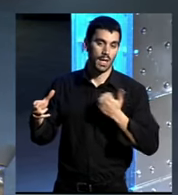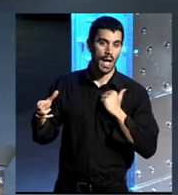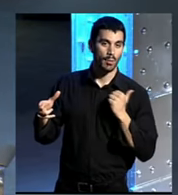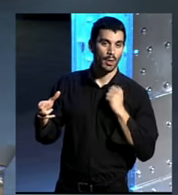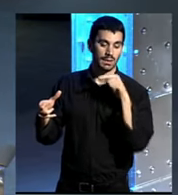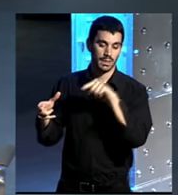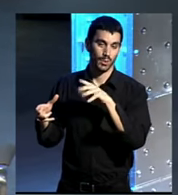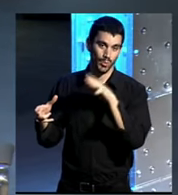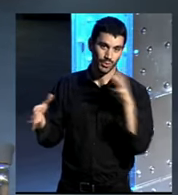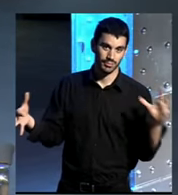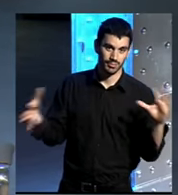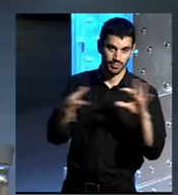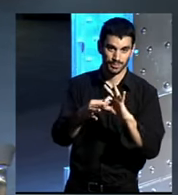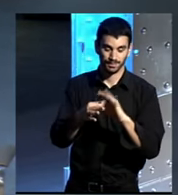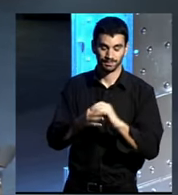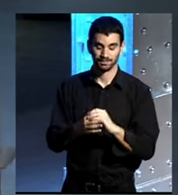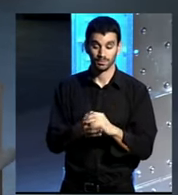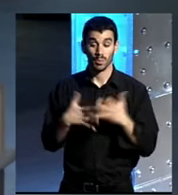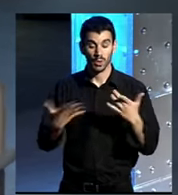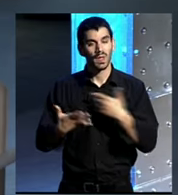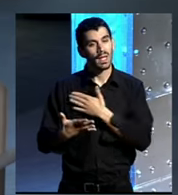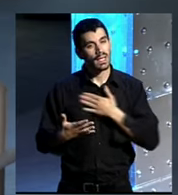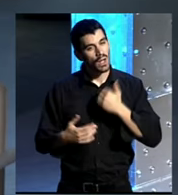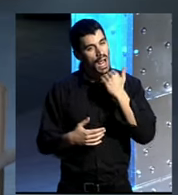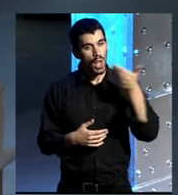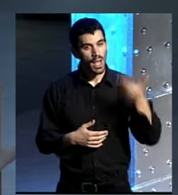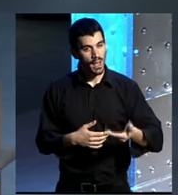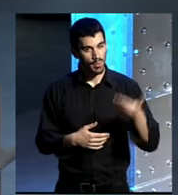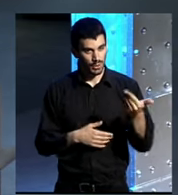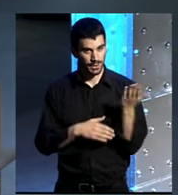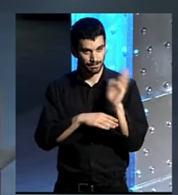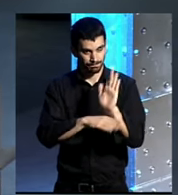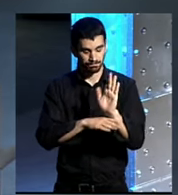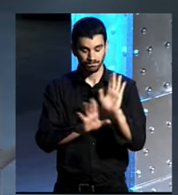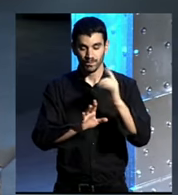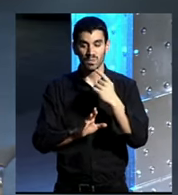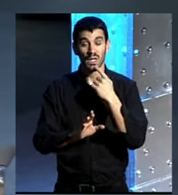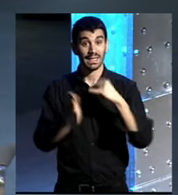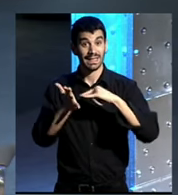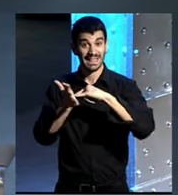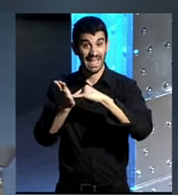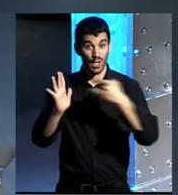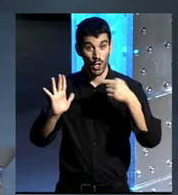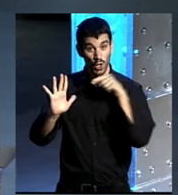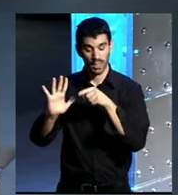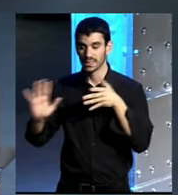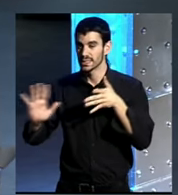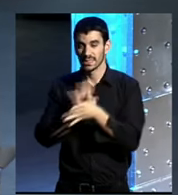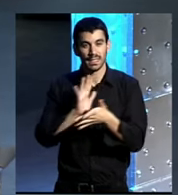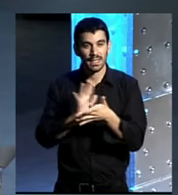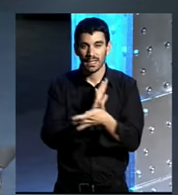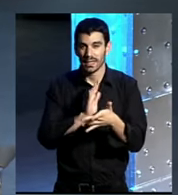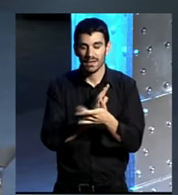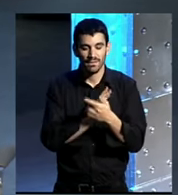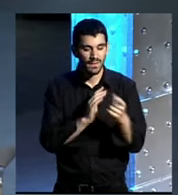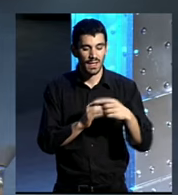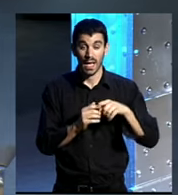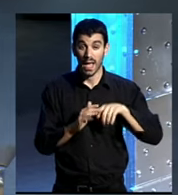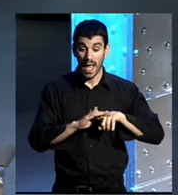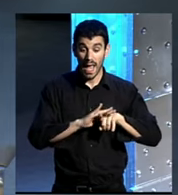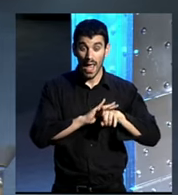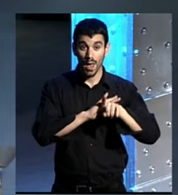social. Sí me gustaría destacar que la tecnología ha supuesto un cambio radical en la evolución